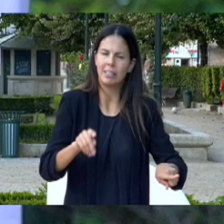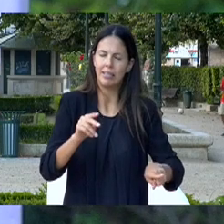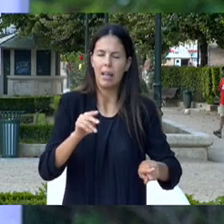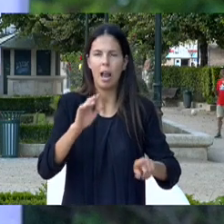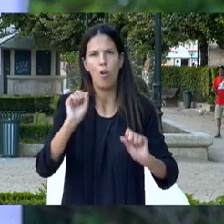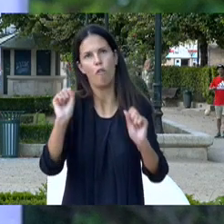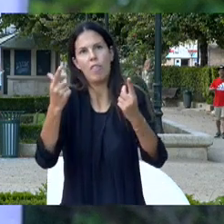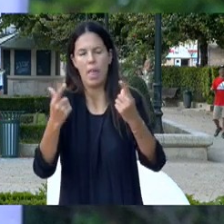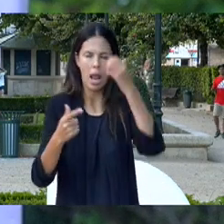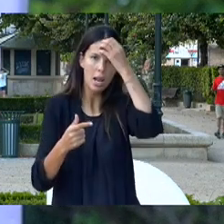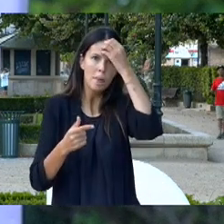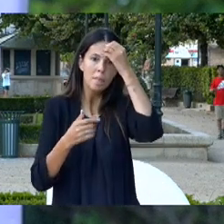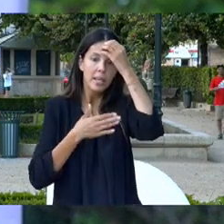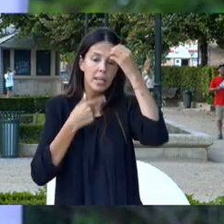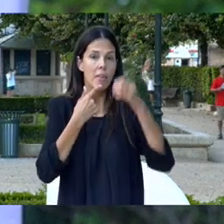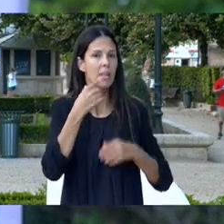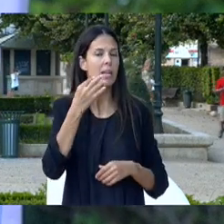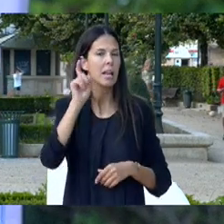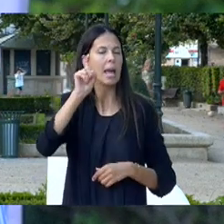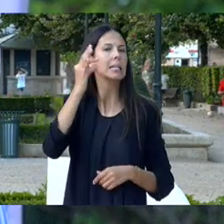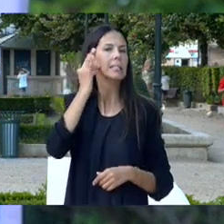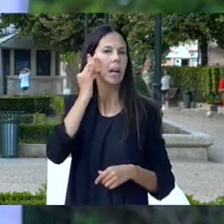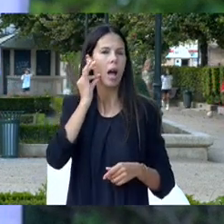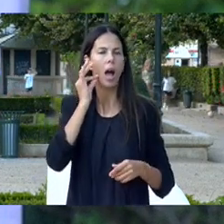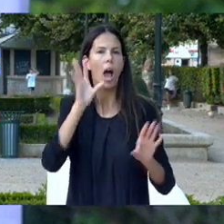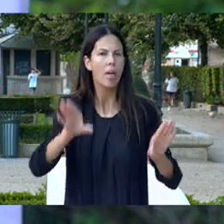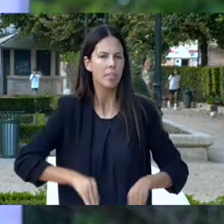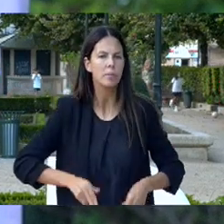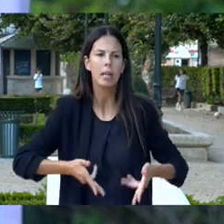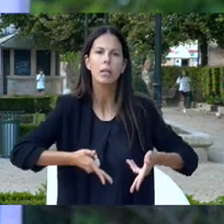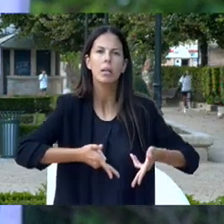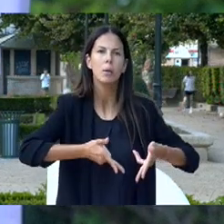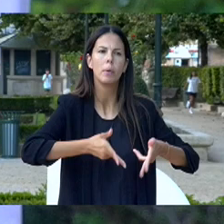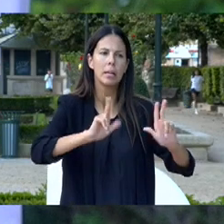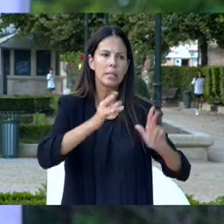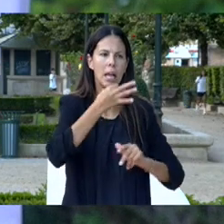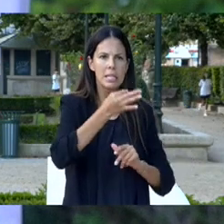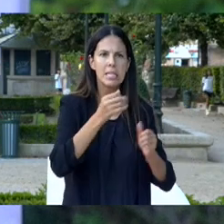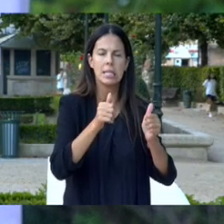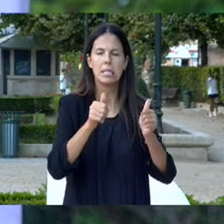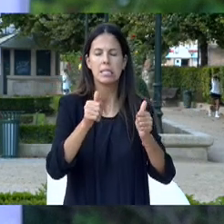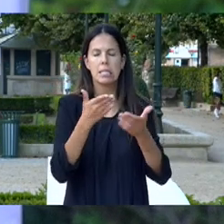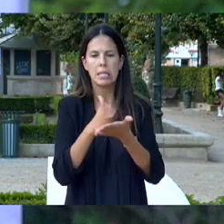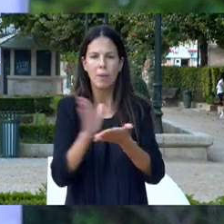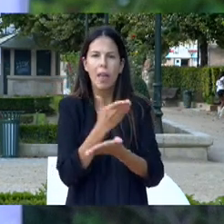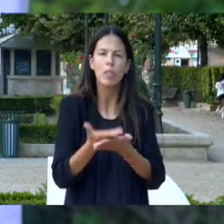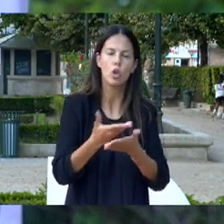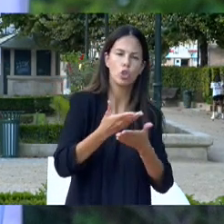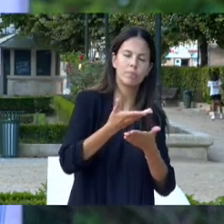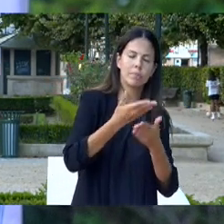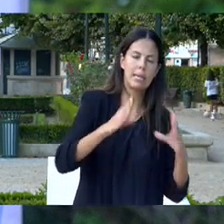oficial. Ela aceptara a libertade de credo, aceptara a separación da Igrexa e do